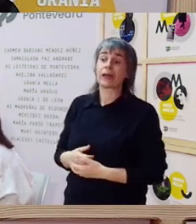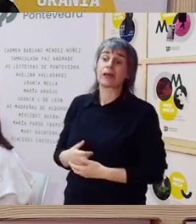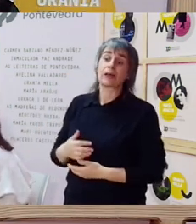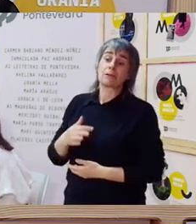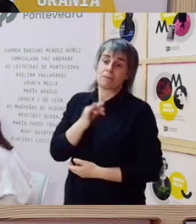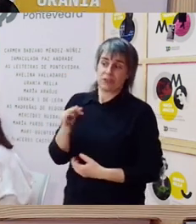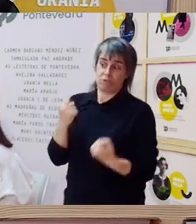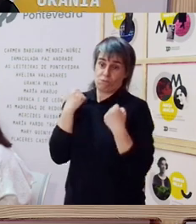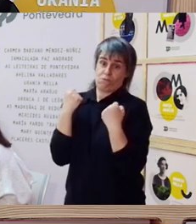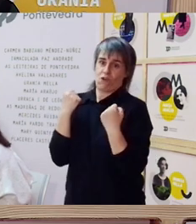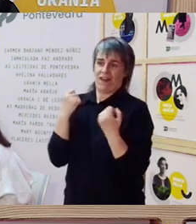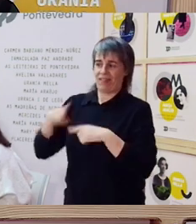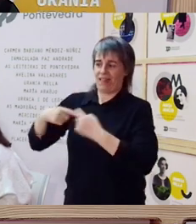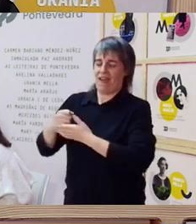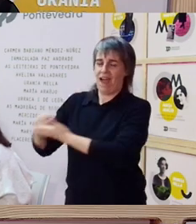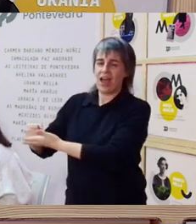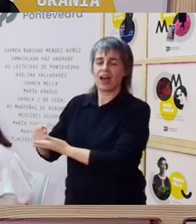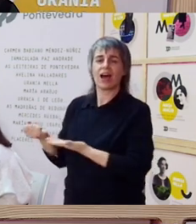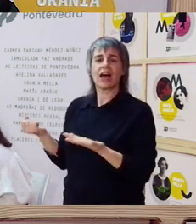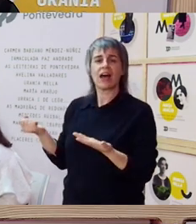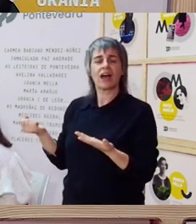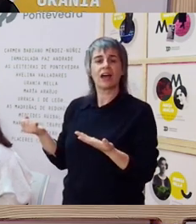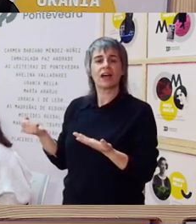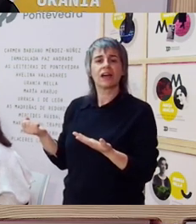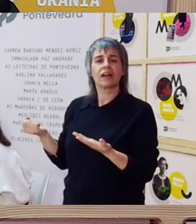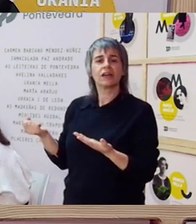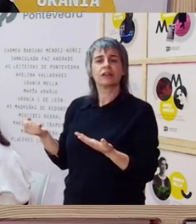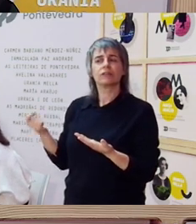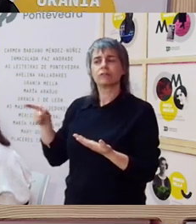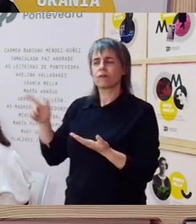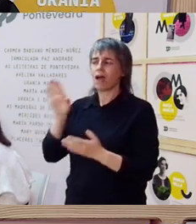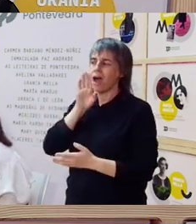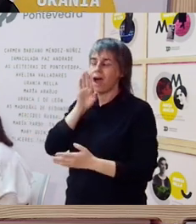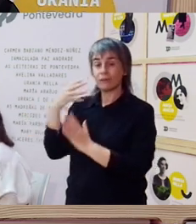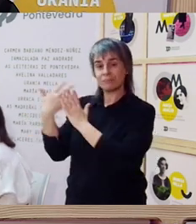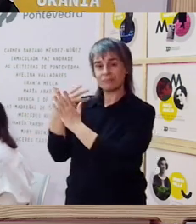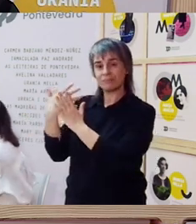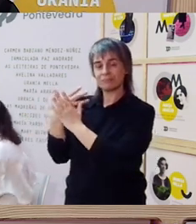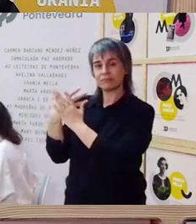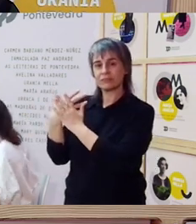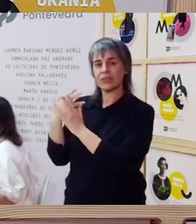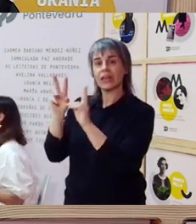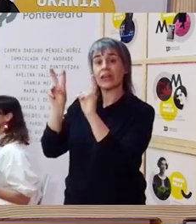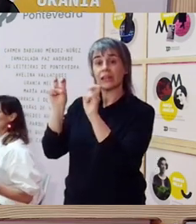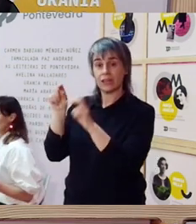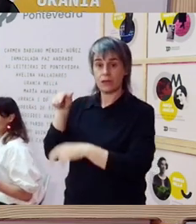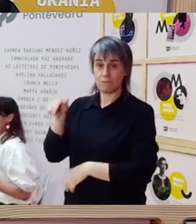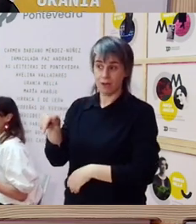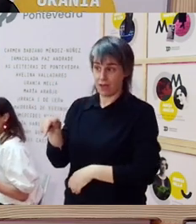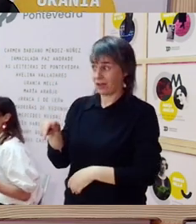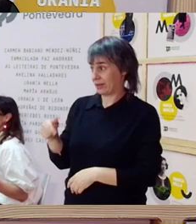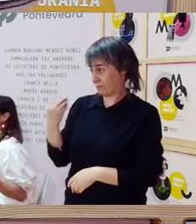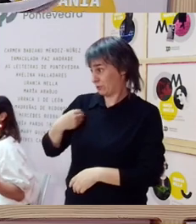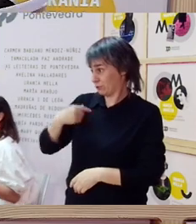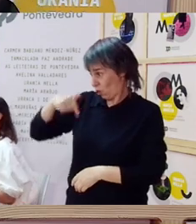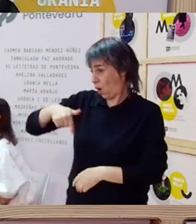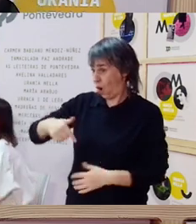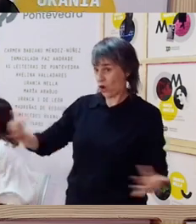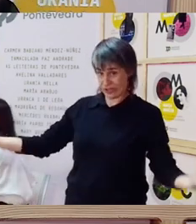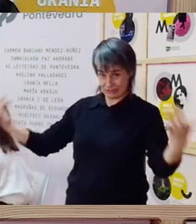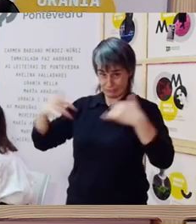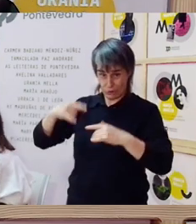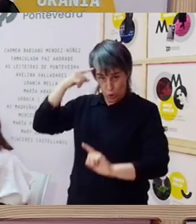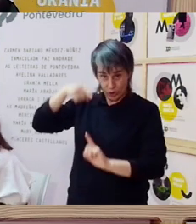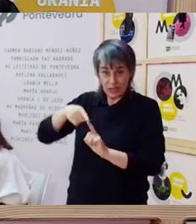forza dela que tú me comentabas, bueno, que con respecto ao que nos xunta aquí neste proxecto,